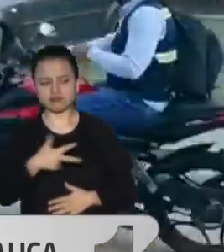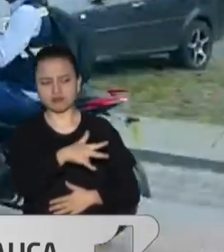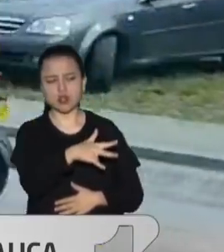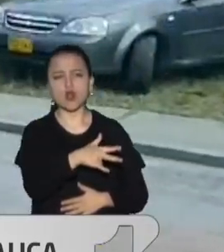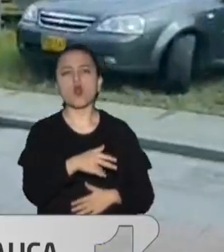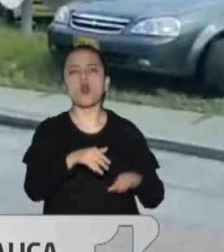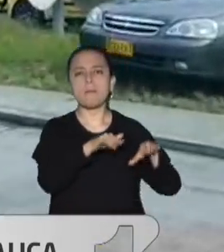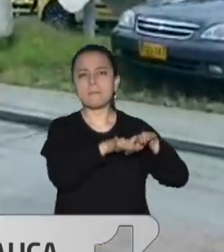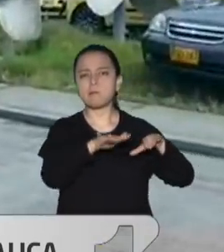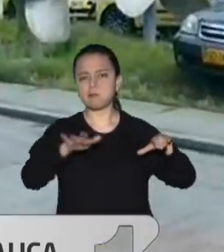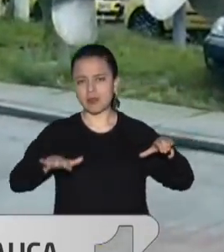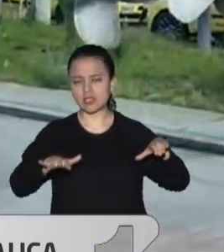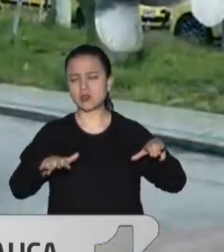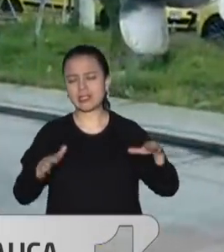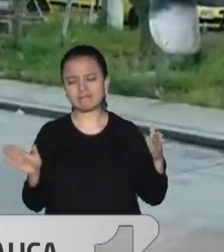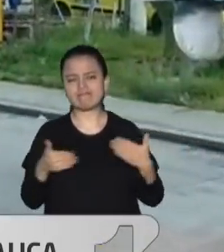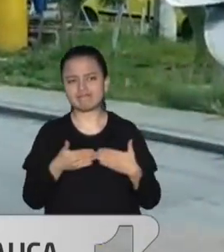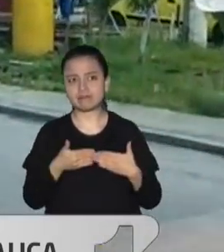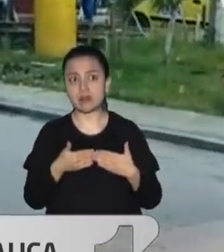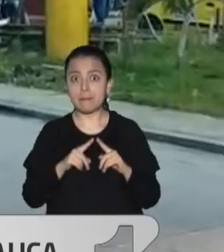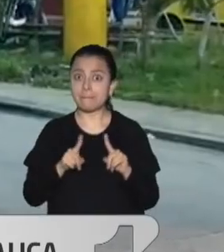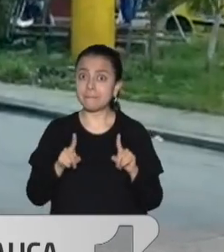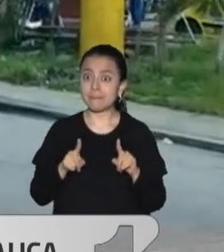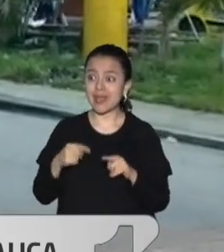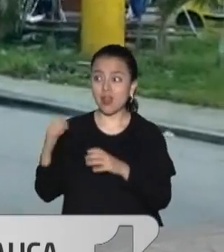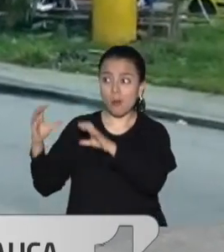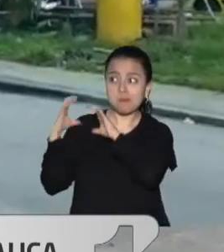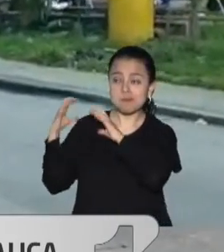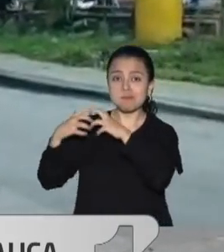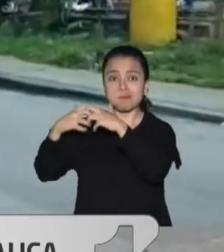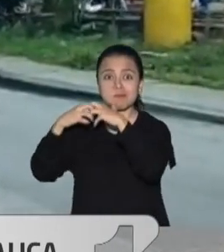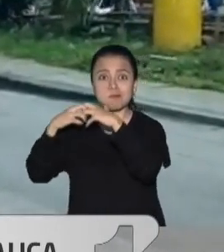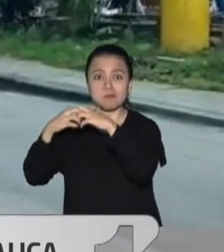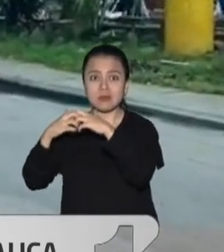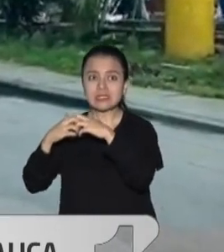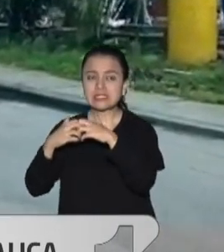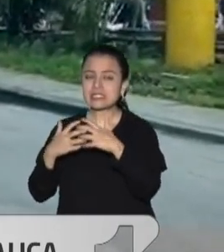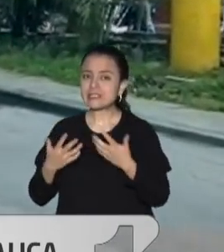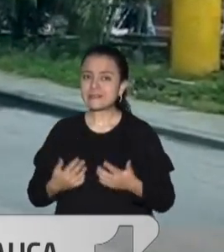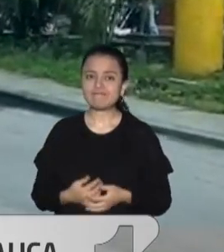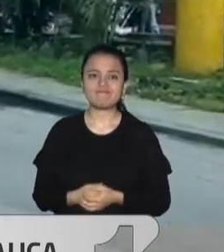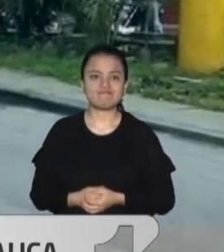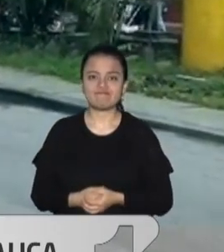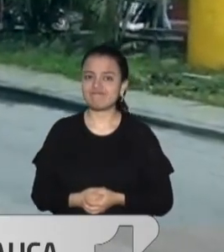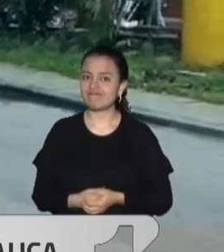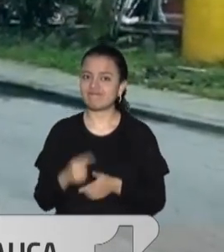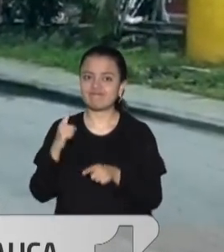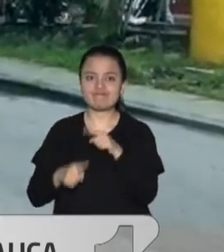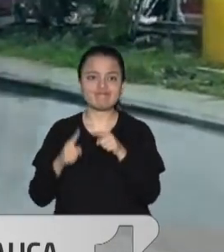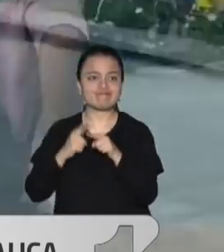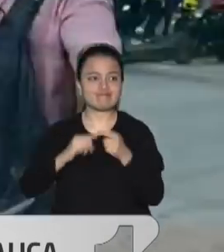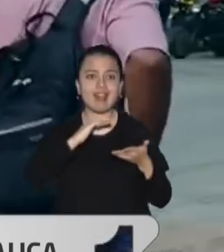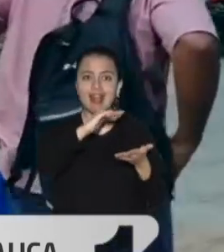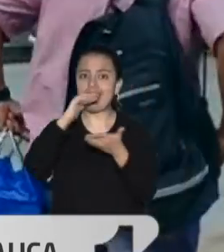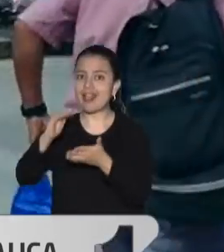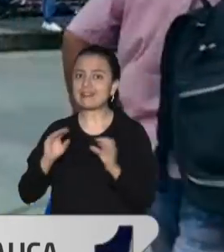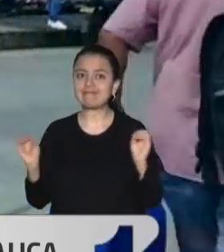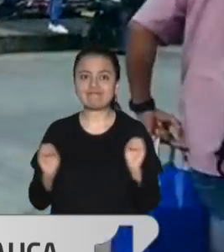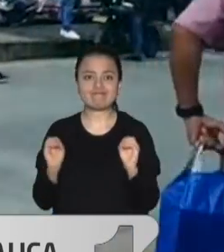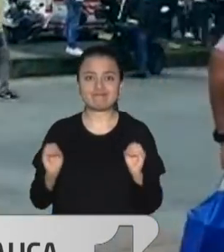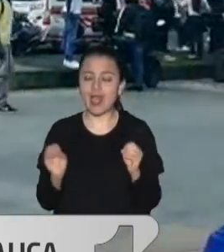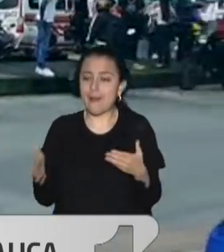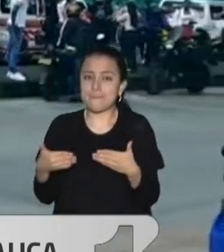de Cali en las últimas horas dijo que se suspendían los despachos hacia el poblado campestre y hacia Ciudad del Campo